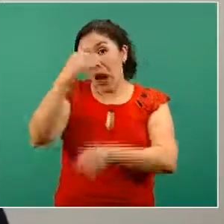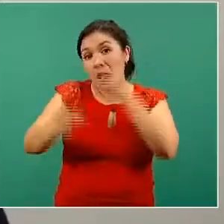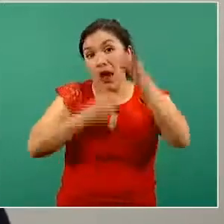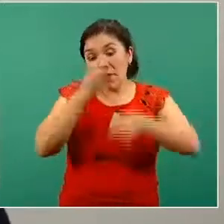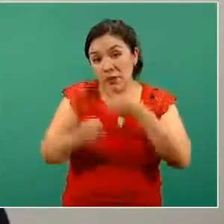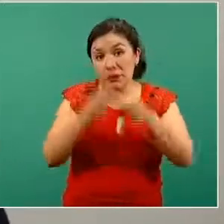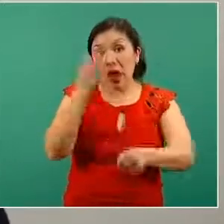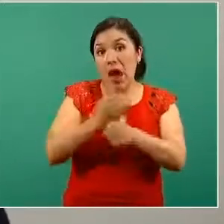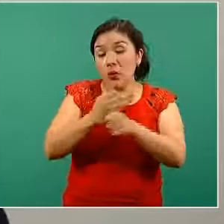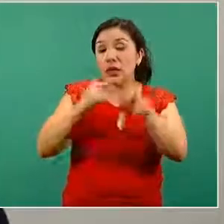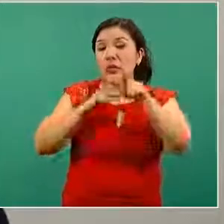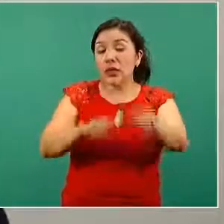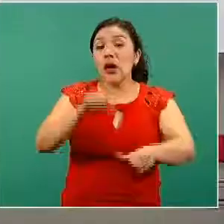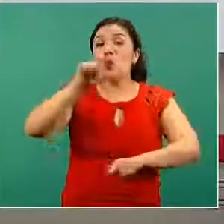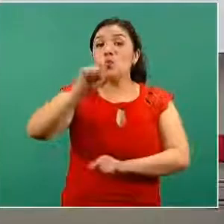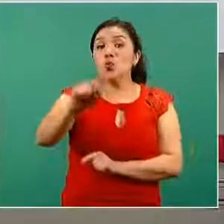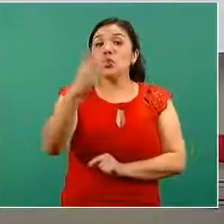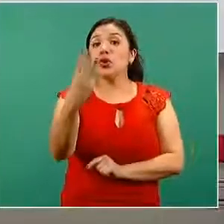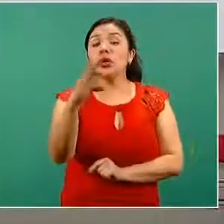en un